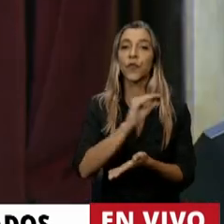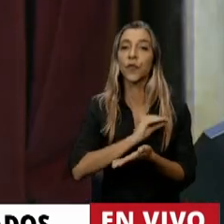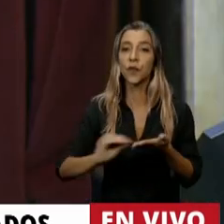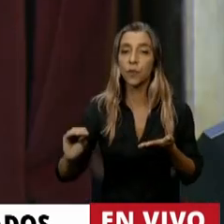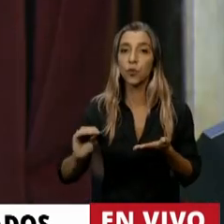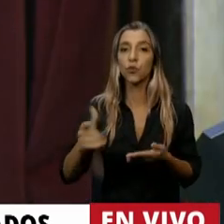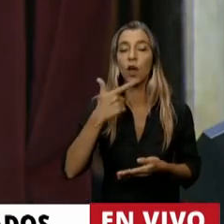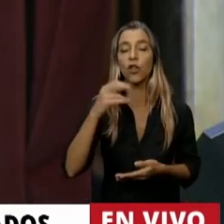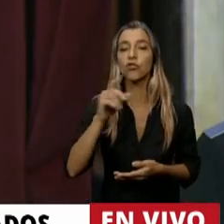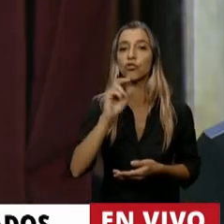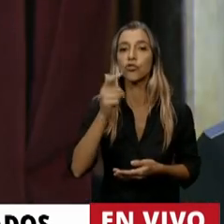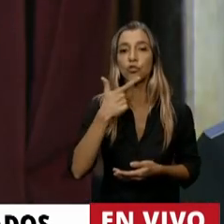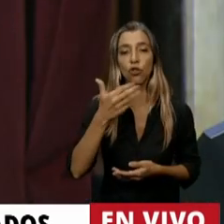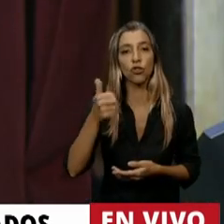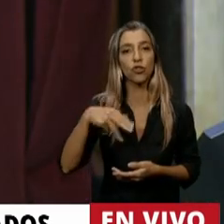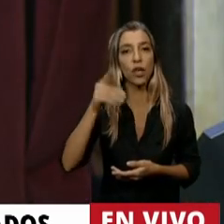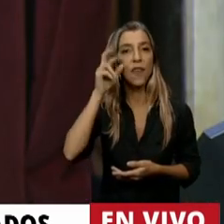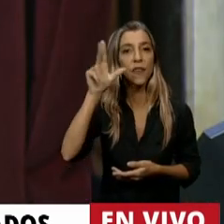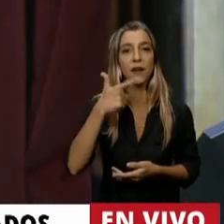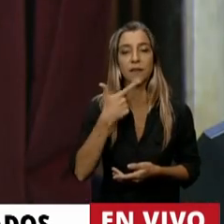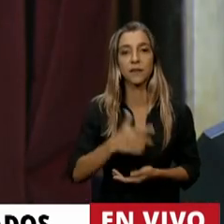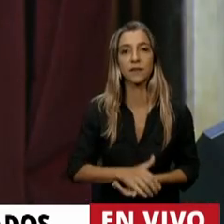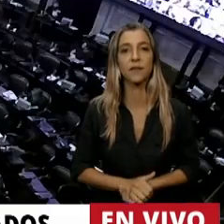Diputado Sotos Andrés.